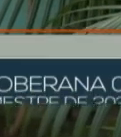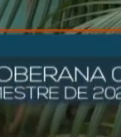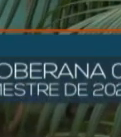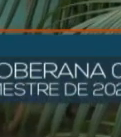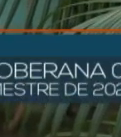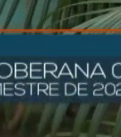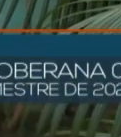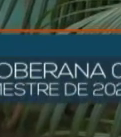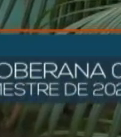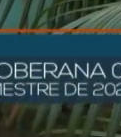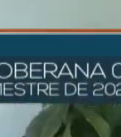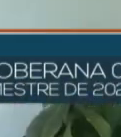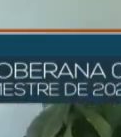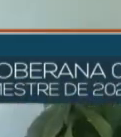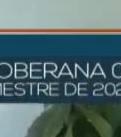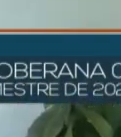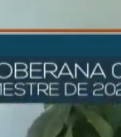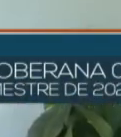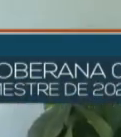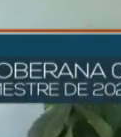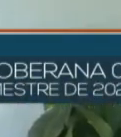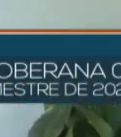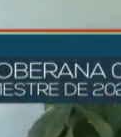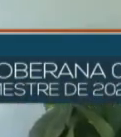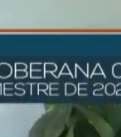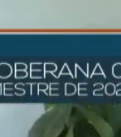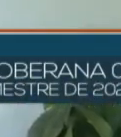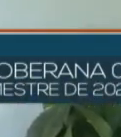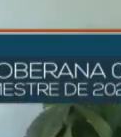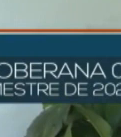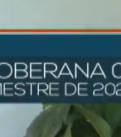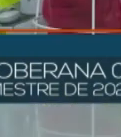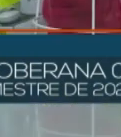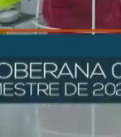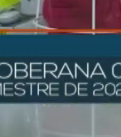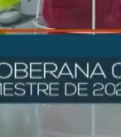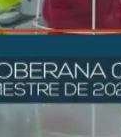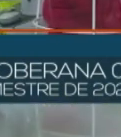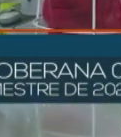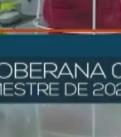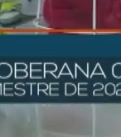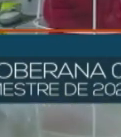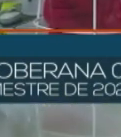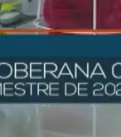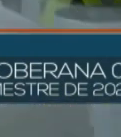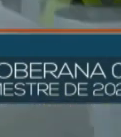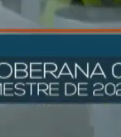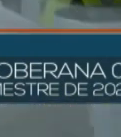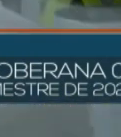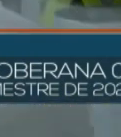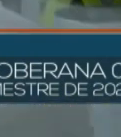adecuarse tomar estos avances científicos y adecuarse a las nuevas condiciones y a las nuevas demandas que nos exige